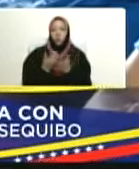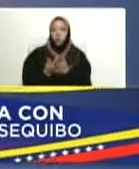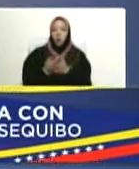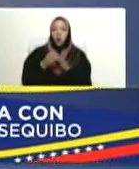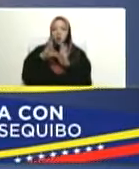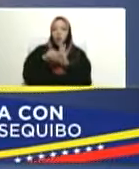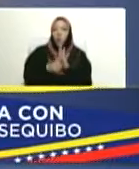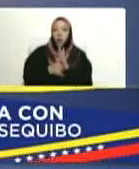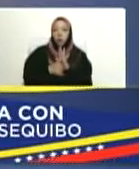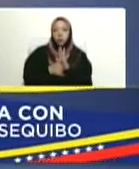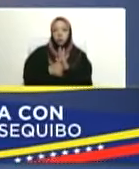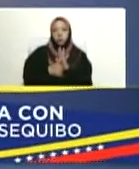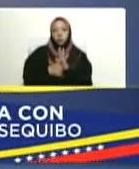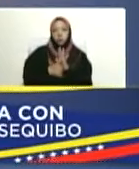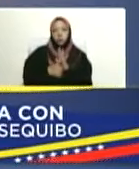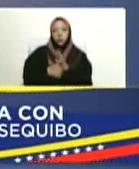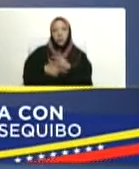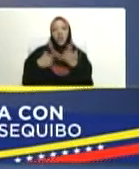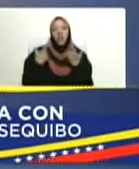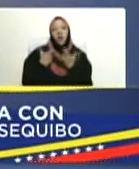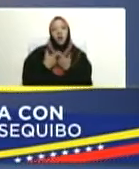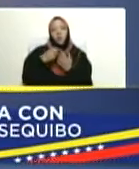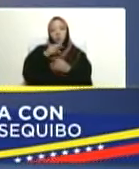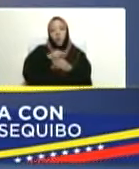saquear a Guyana,